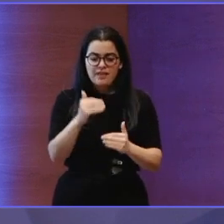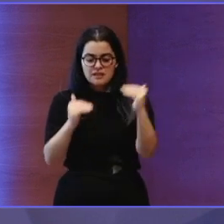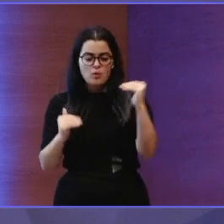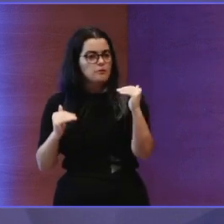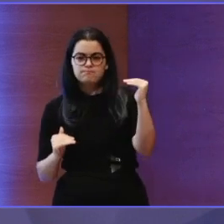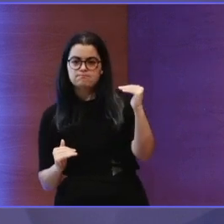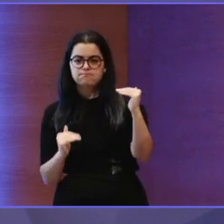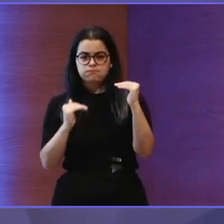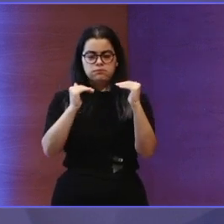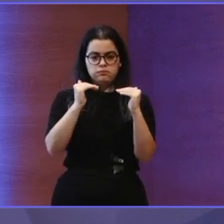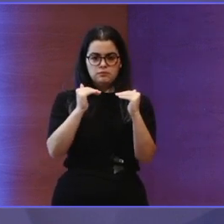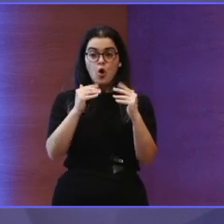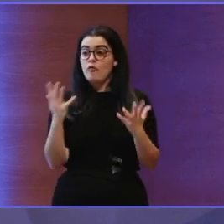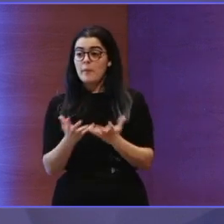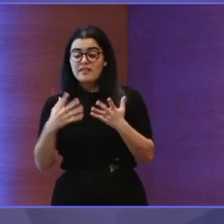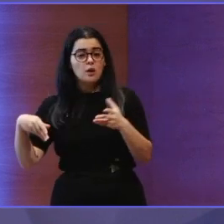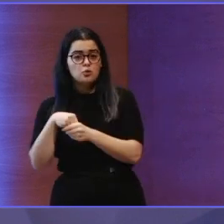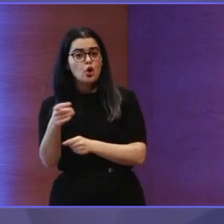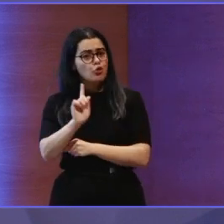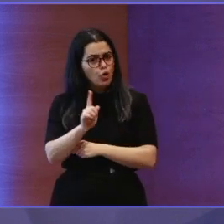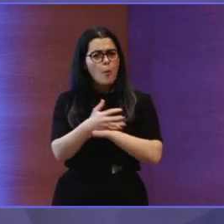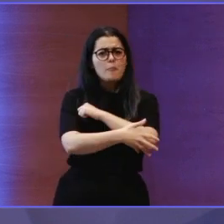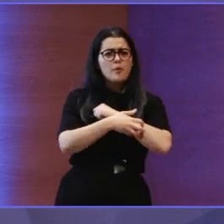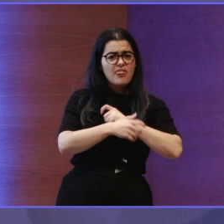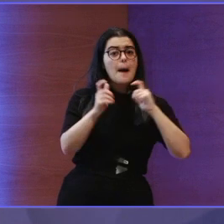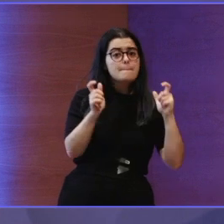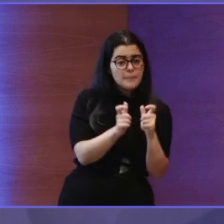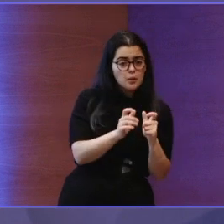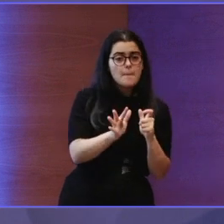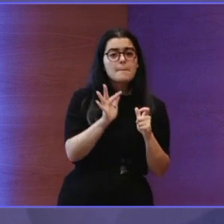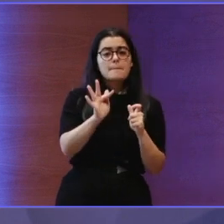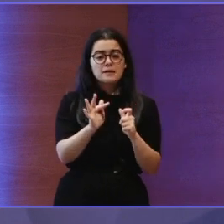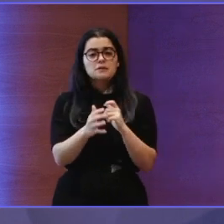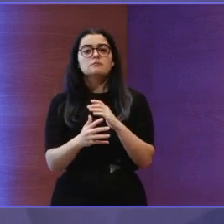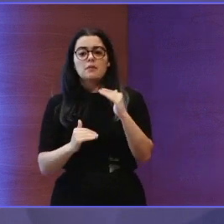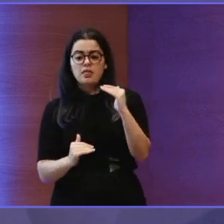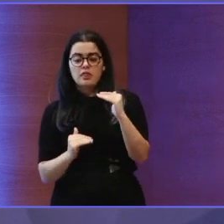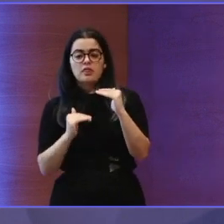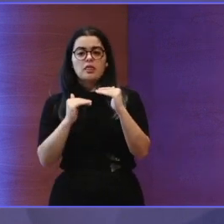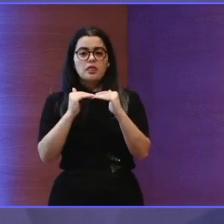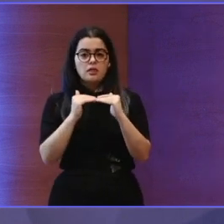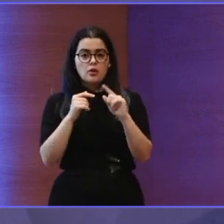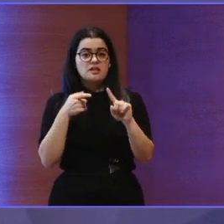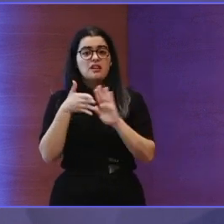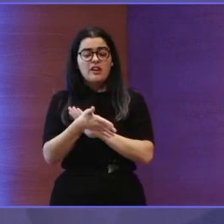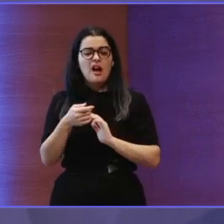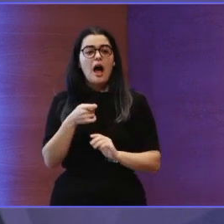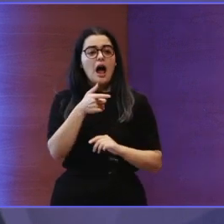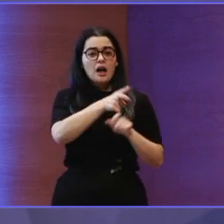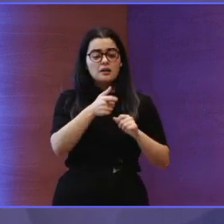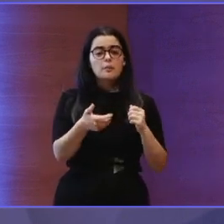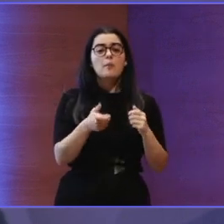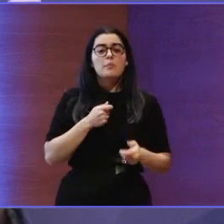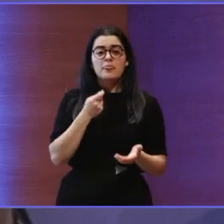siquiera fomentar la inclusión sino reducir la pobreza y reducir la desigualdad que es dar dinero a la gente para que no sea pobre eso yo creo que se